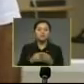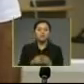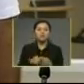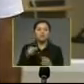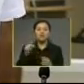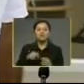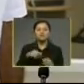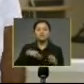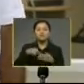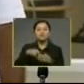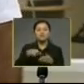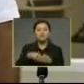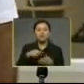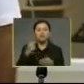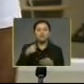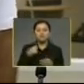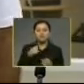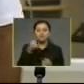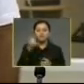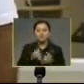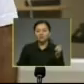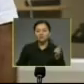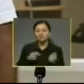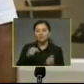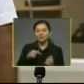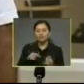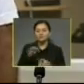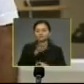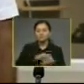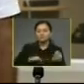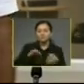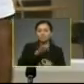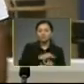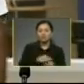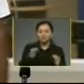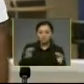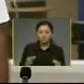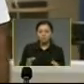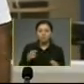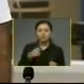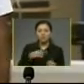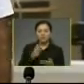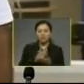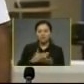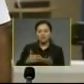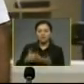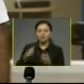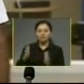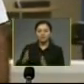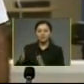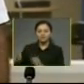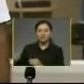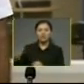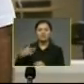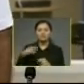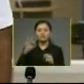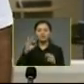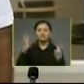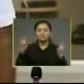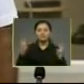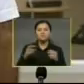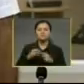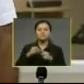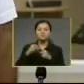limitado y en consecuencia hay que encontrar alguna manera sensata de repartirlo, por supuesto. Hay tres temas fundamentales.